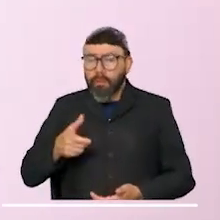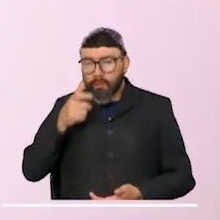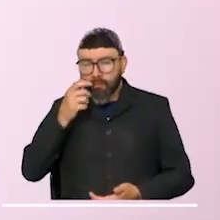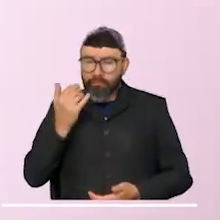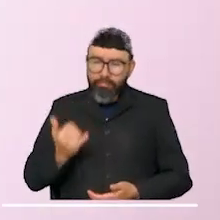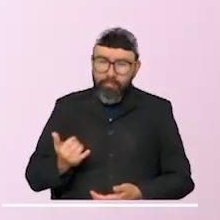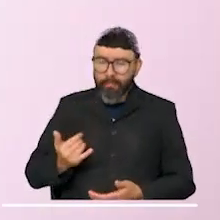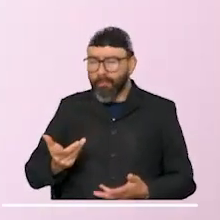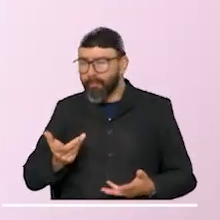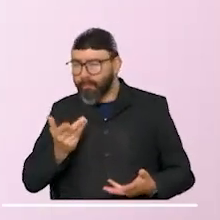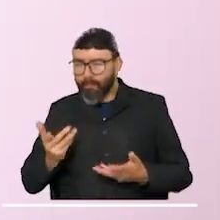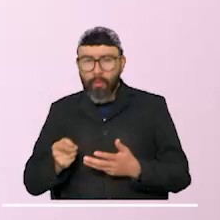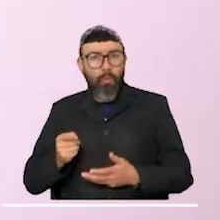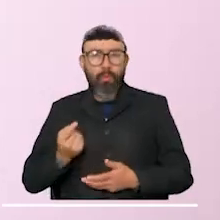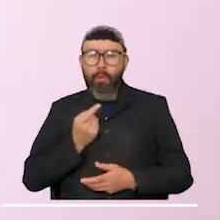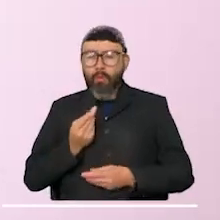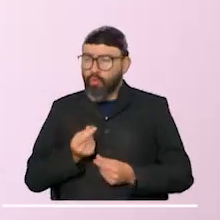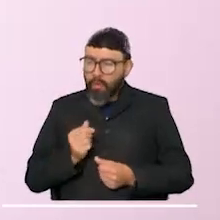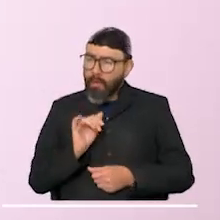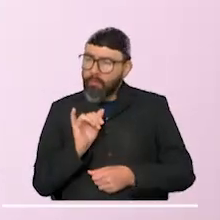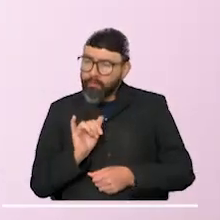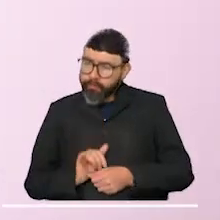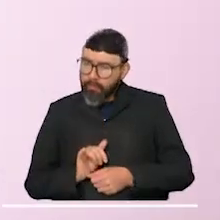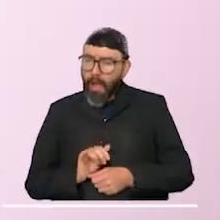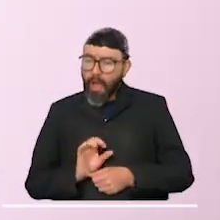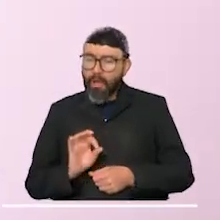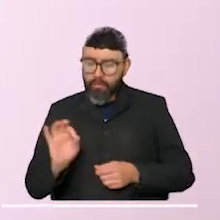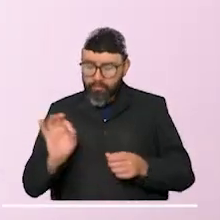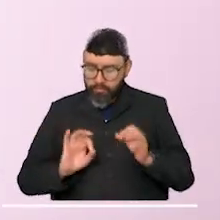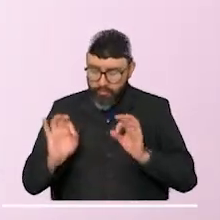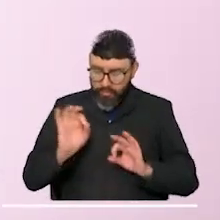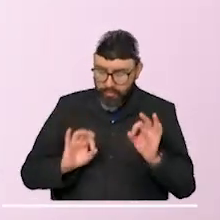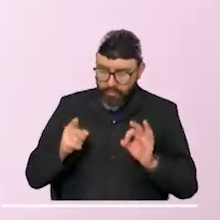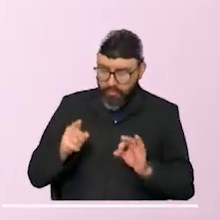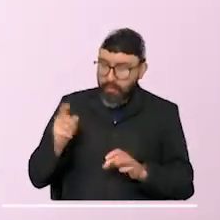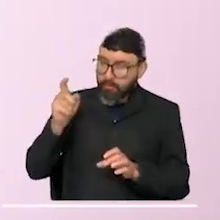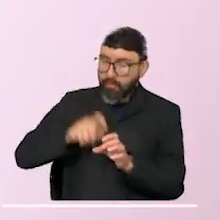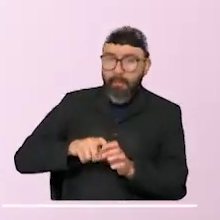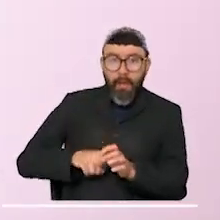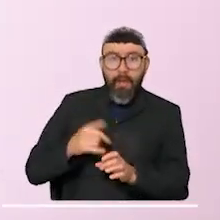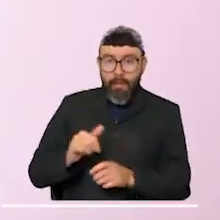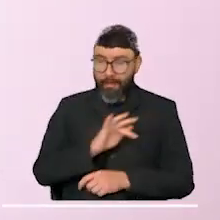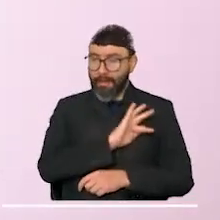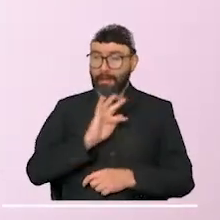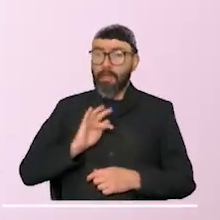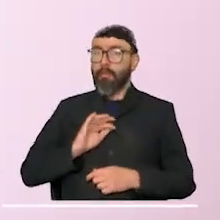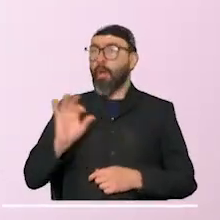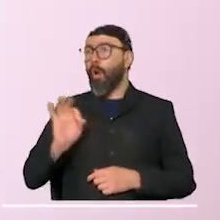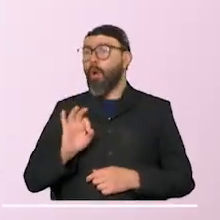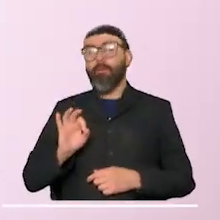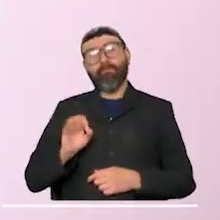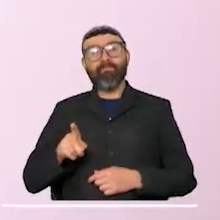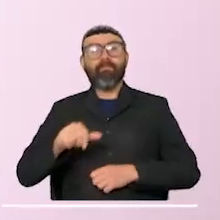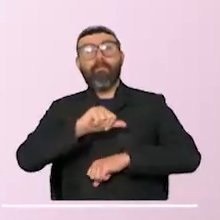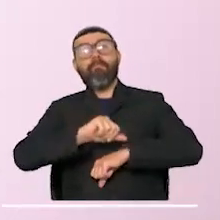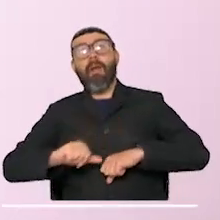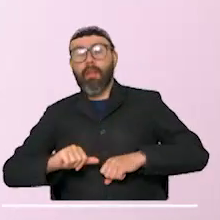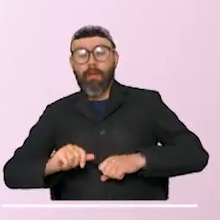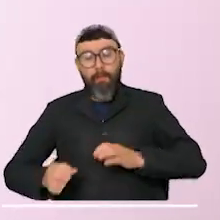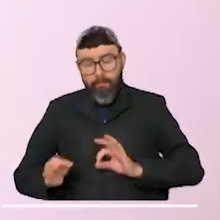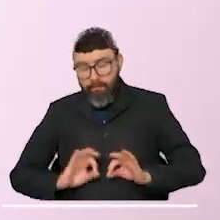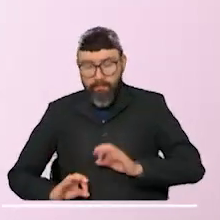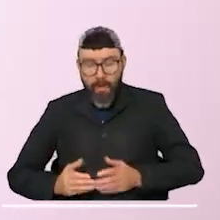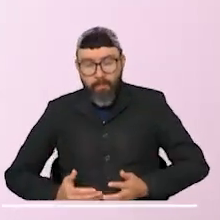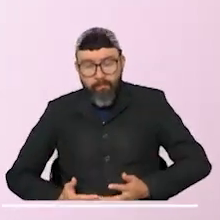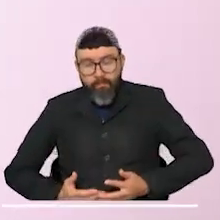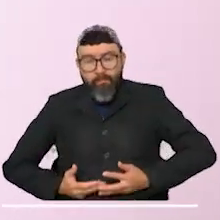es solamente un descenso leve y se pueda mejorar a través de todas estas terapias o si ya debemos de pasar esa un manejo quirúrgico para ya como